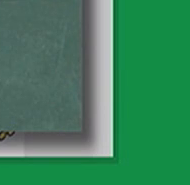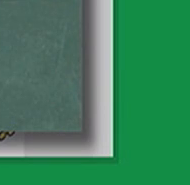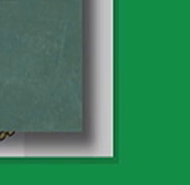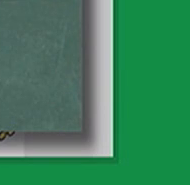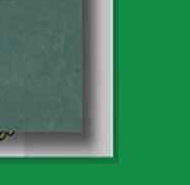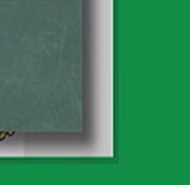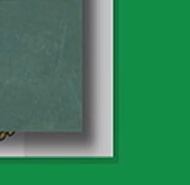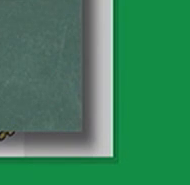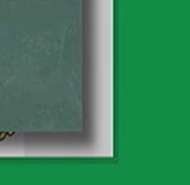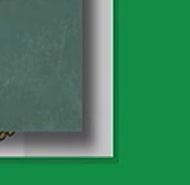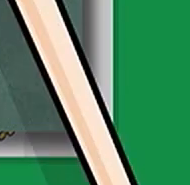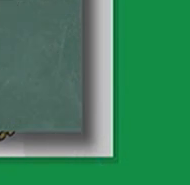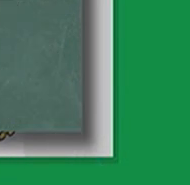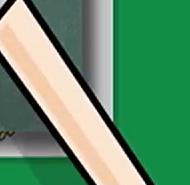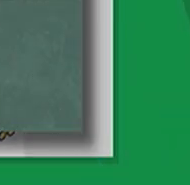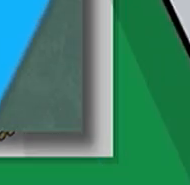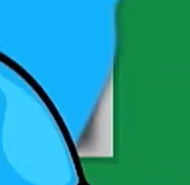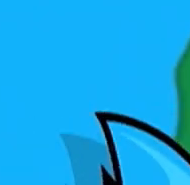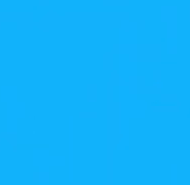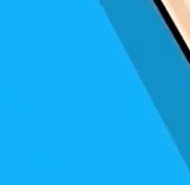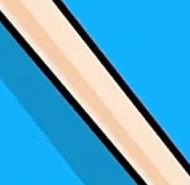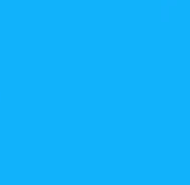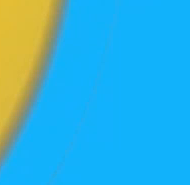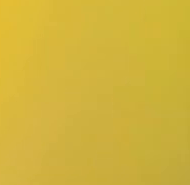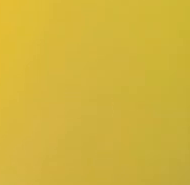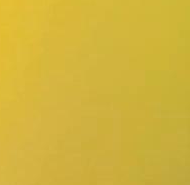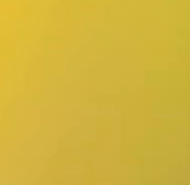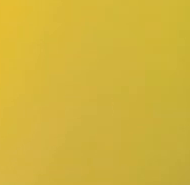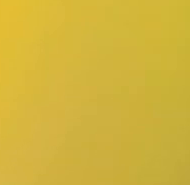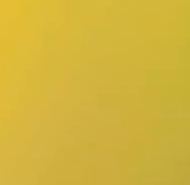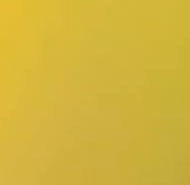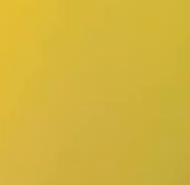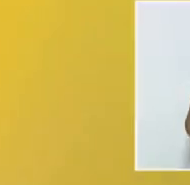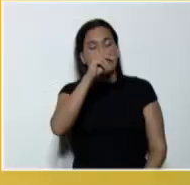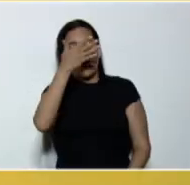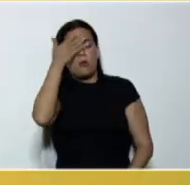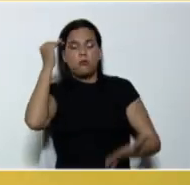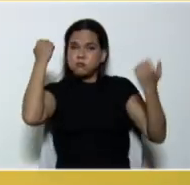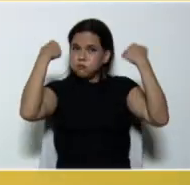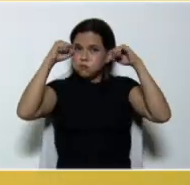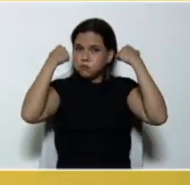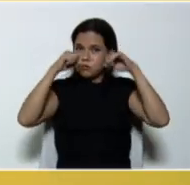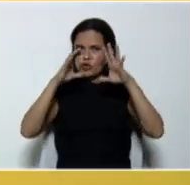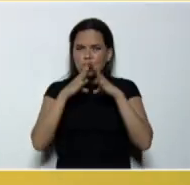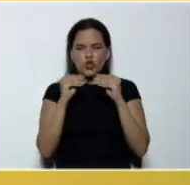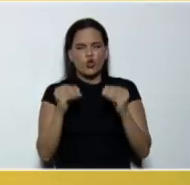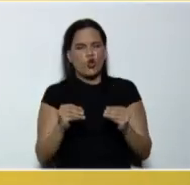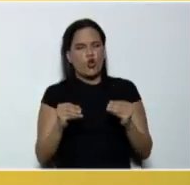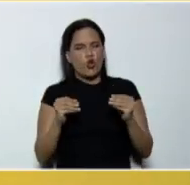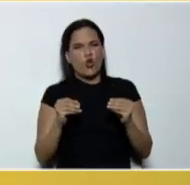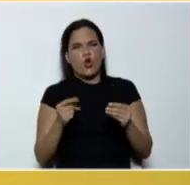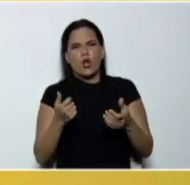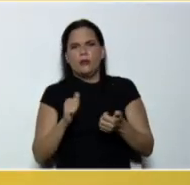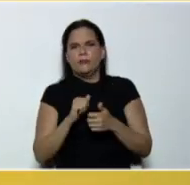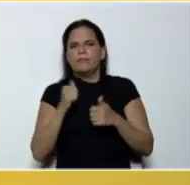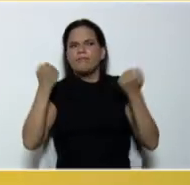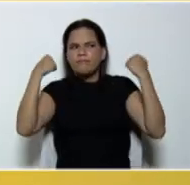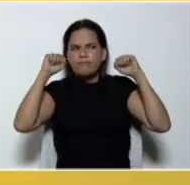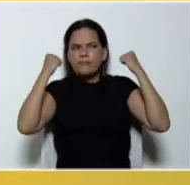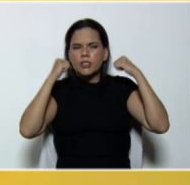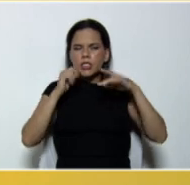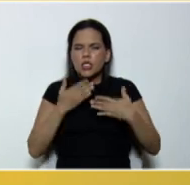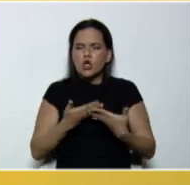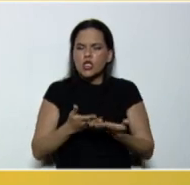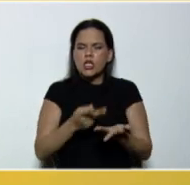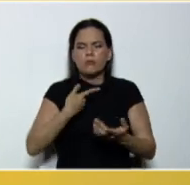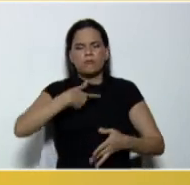soñamos, aprendemos y enseñamos. No olviden practicar todos los ejercicios que nos dieron nuestra maestra